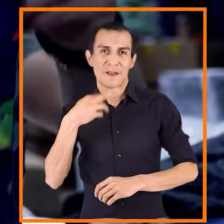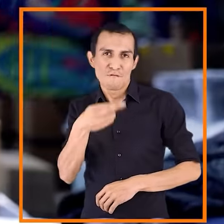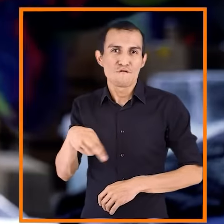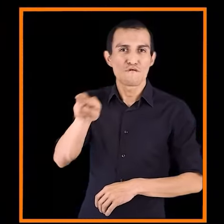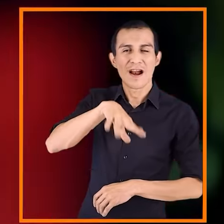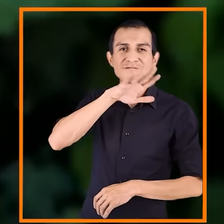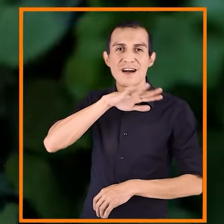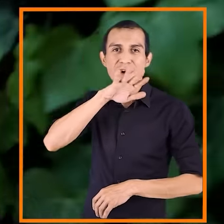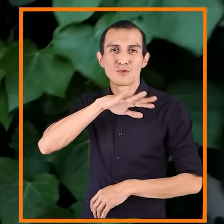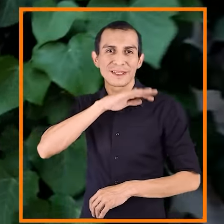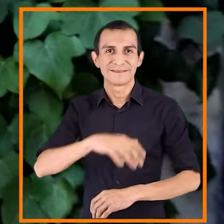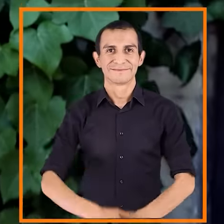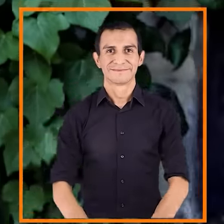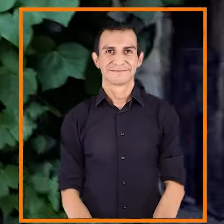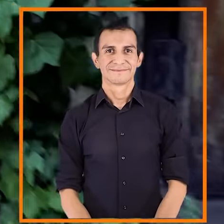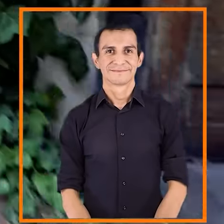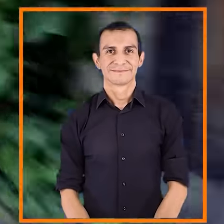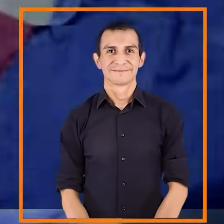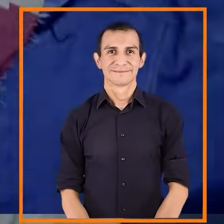Reutiliza.